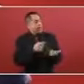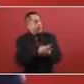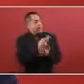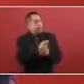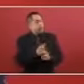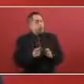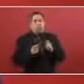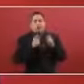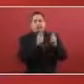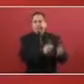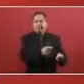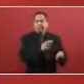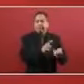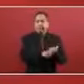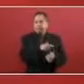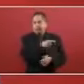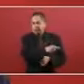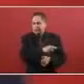les daban